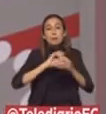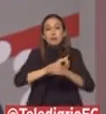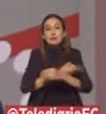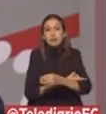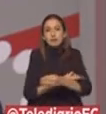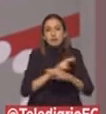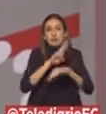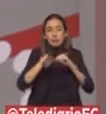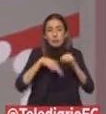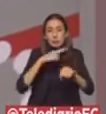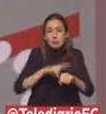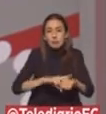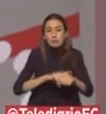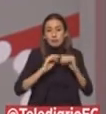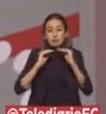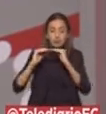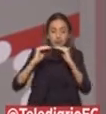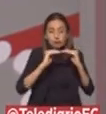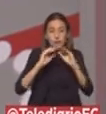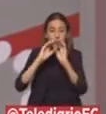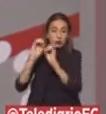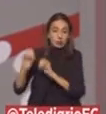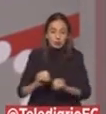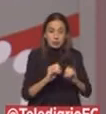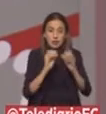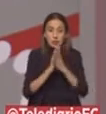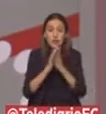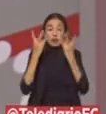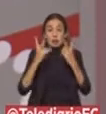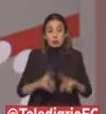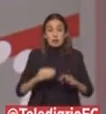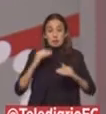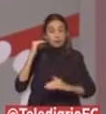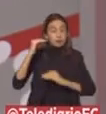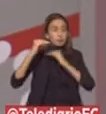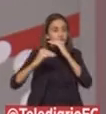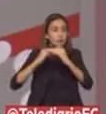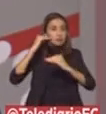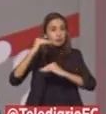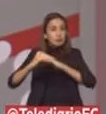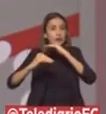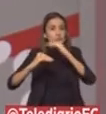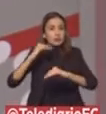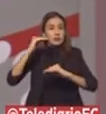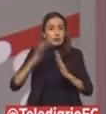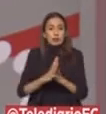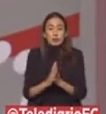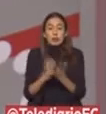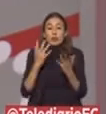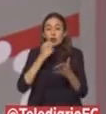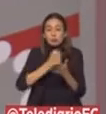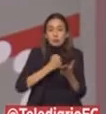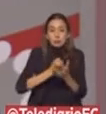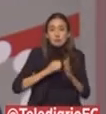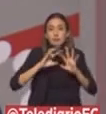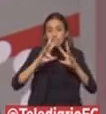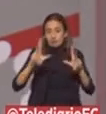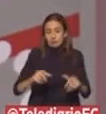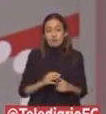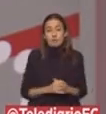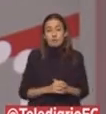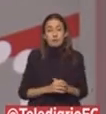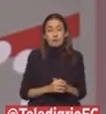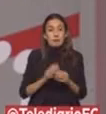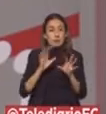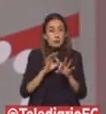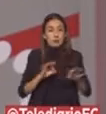bastante normal y bastante estructurada y en ese sentido han habido avances importantes en cuanto a la lucha contra la corrupción allí yo